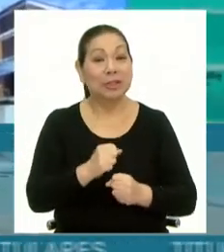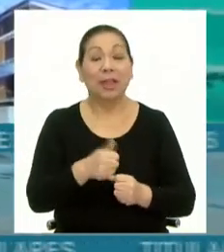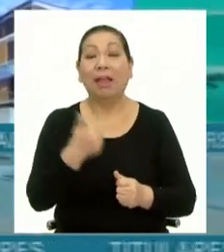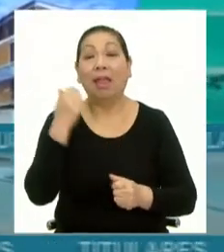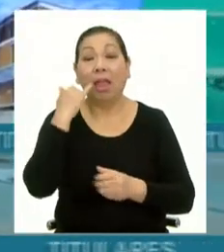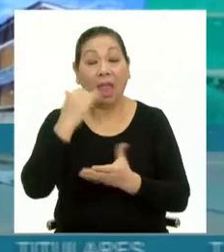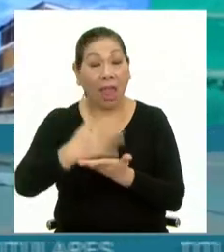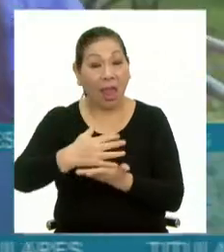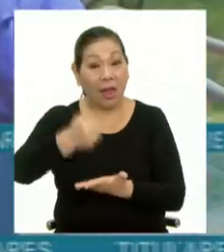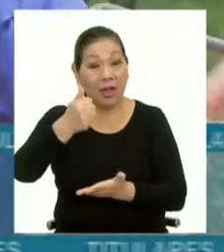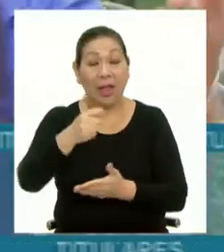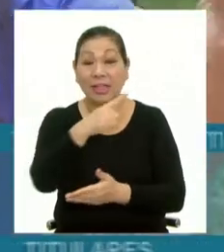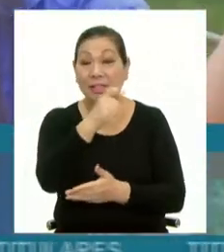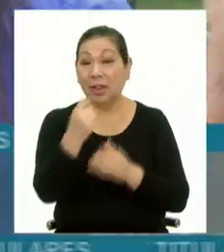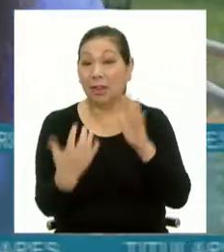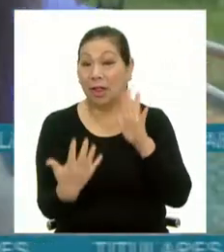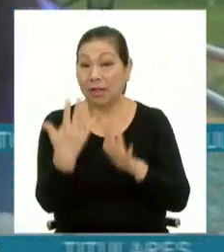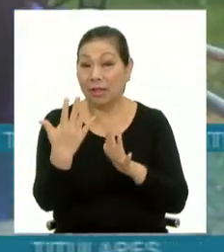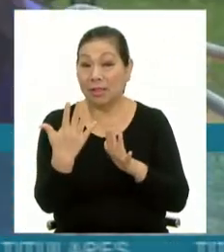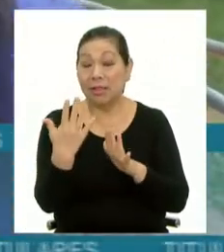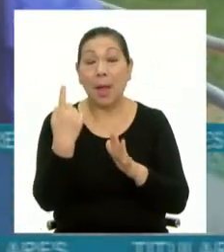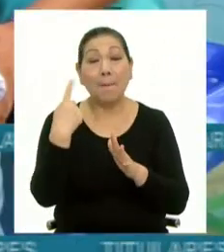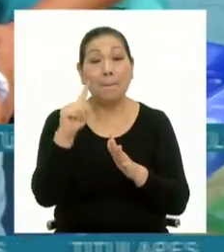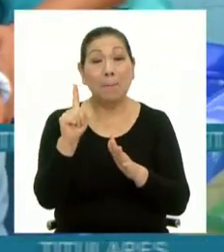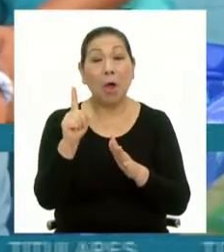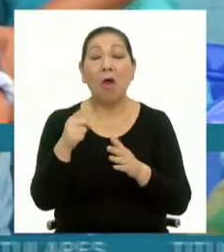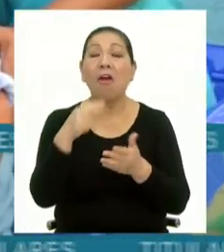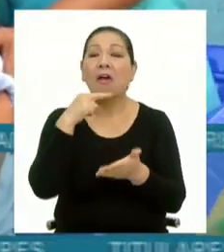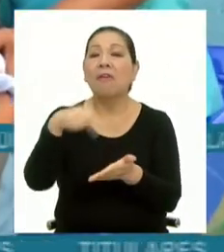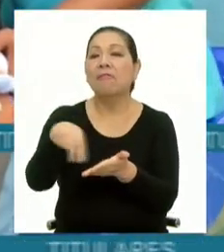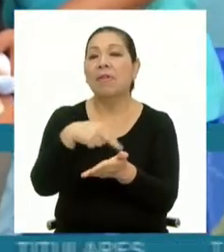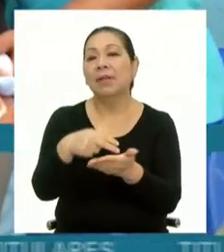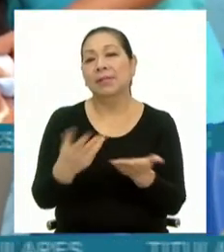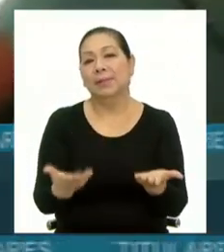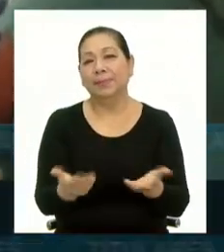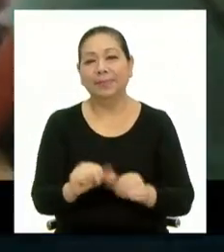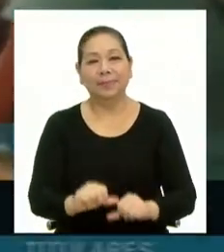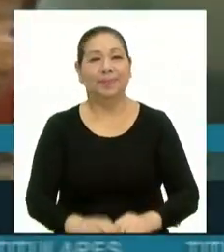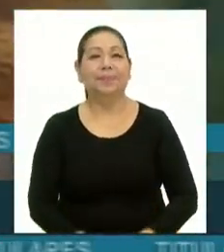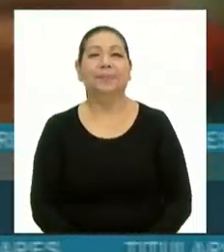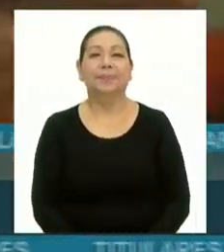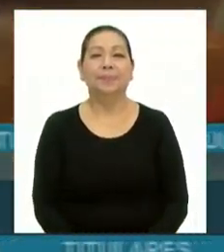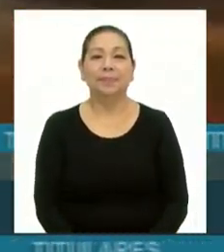Ica, 115 personas fueron intervenidas en fiesta ilegal.